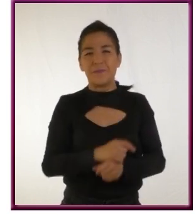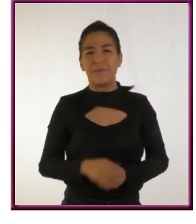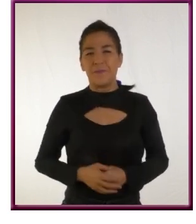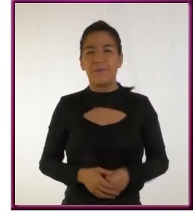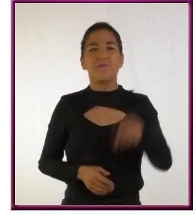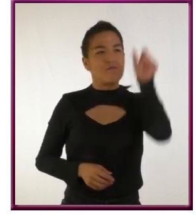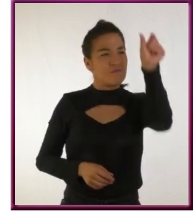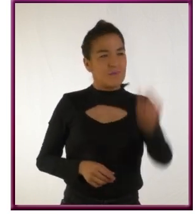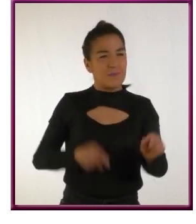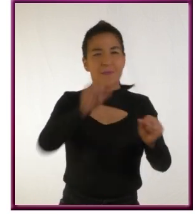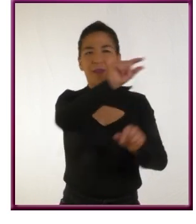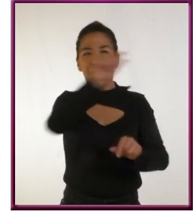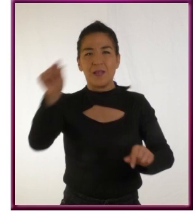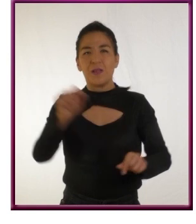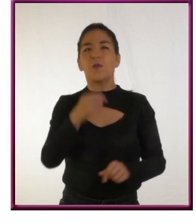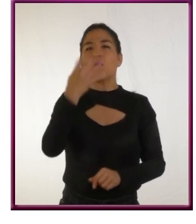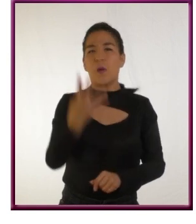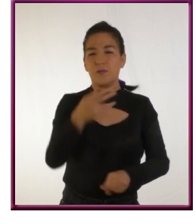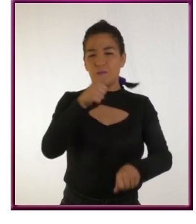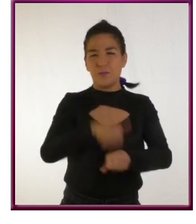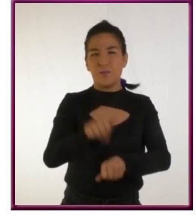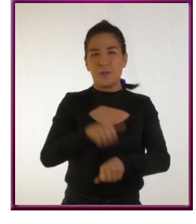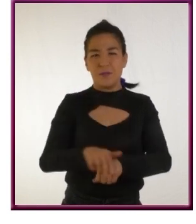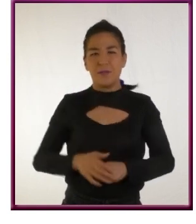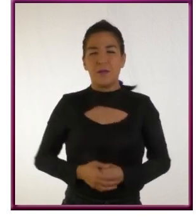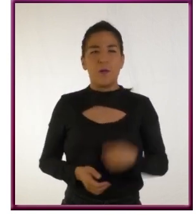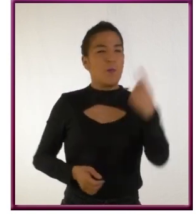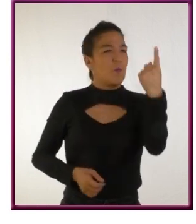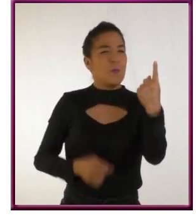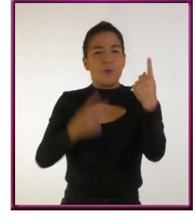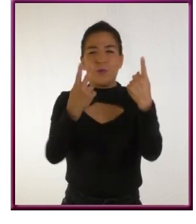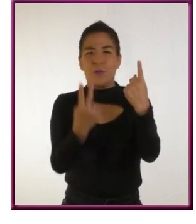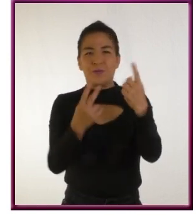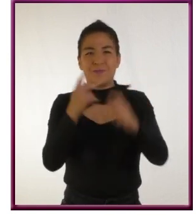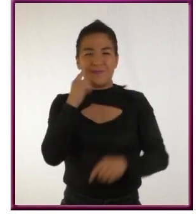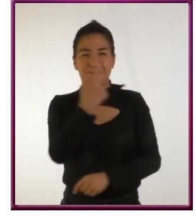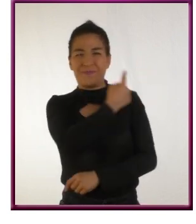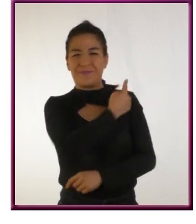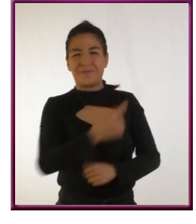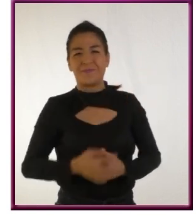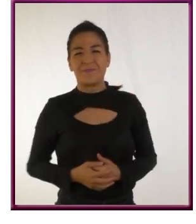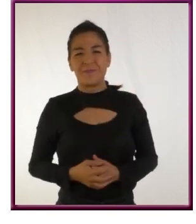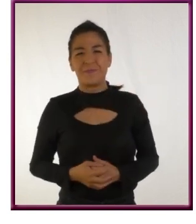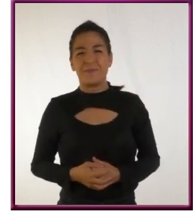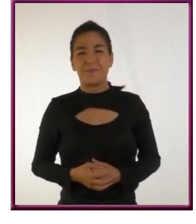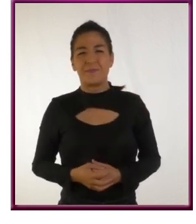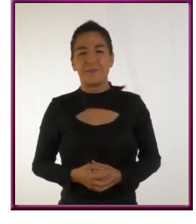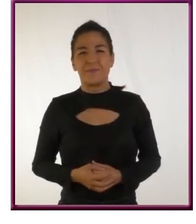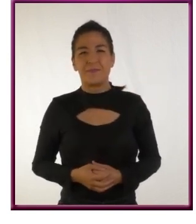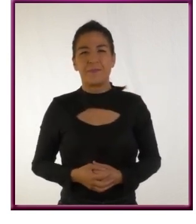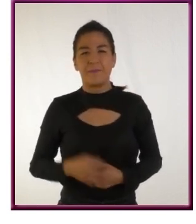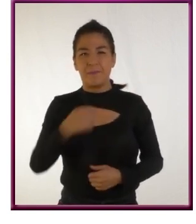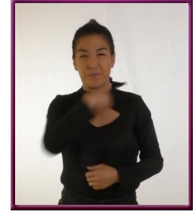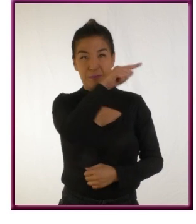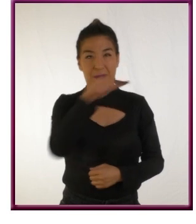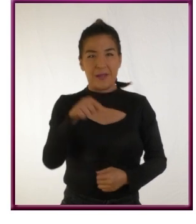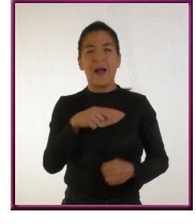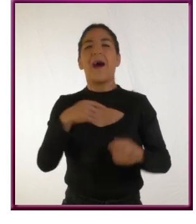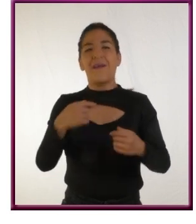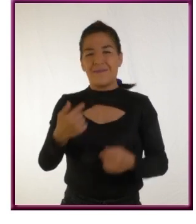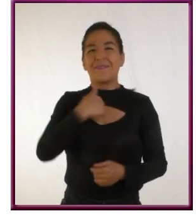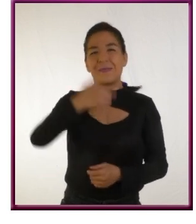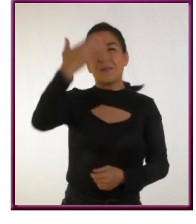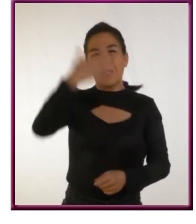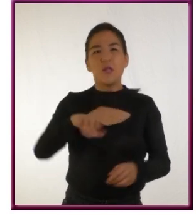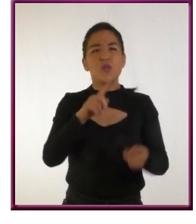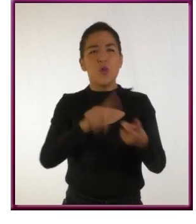primeros datos en renglones y en columnas de cuadros adyacentes. Por ejemplo, el 1 y el 2, ahí está. Pero si los coloco así, entonces ya